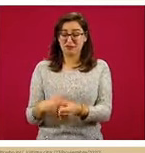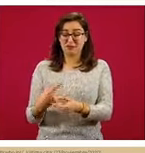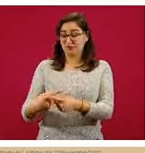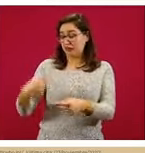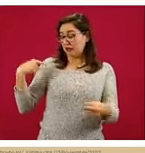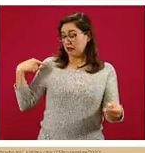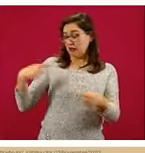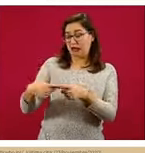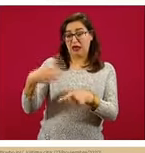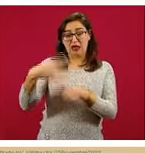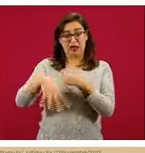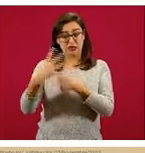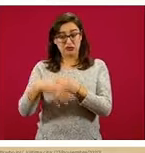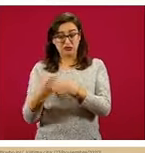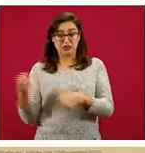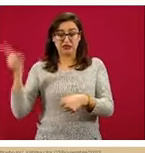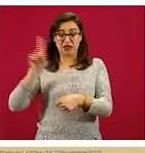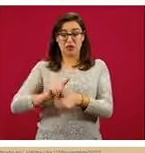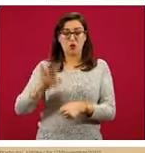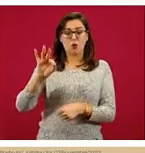síntomas en los últimos 14 días, con un